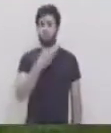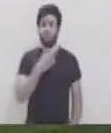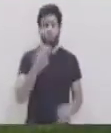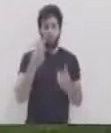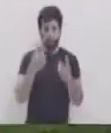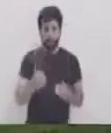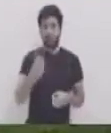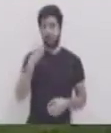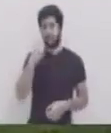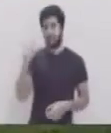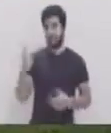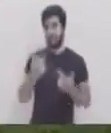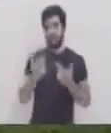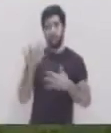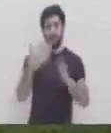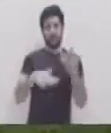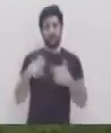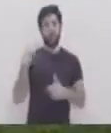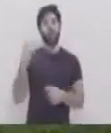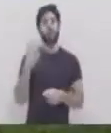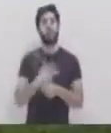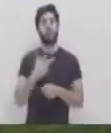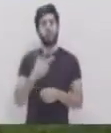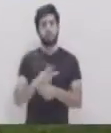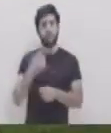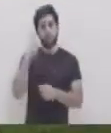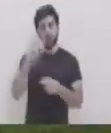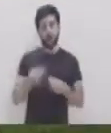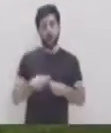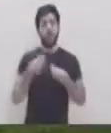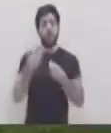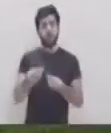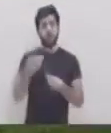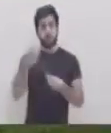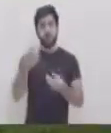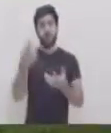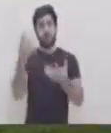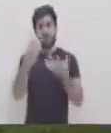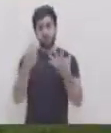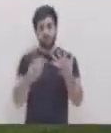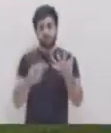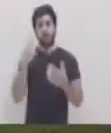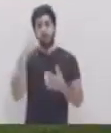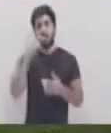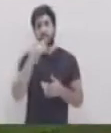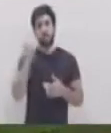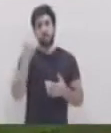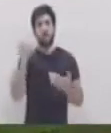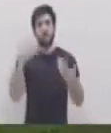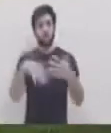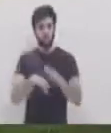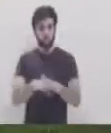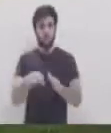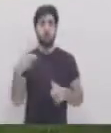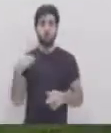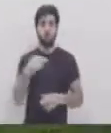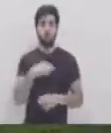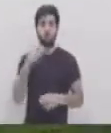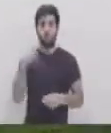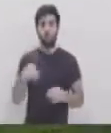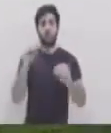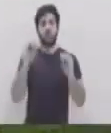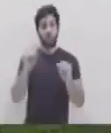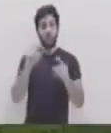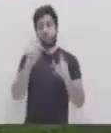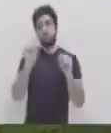Es un gusto tenerlos una vez más en el segmento de Lengua de Señas de Guatemala para brindarles herramientas de comunicación inclusiva y que esto que nosotros les